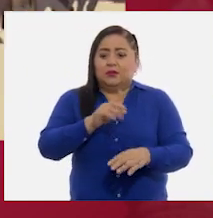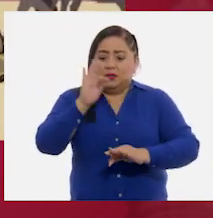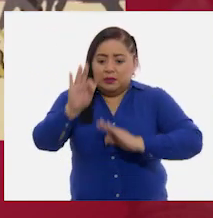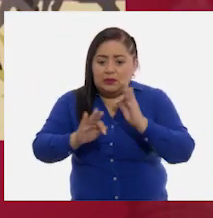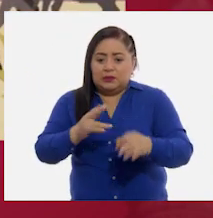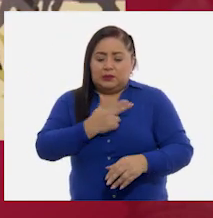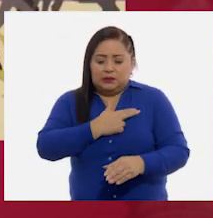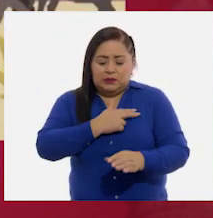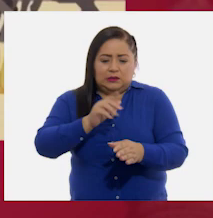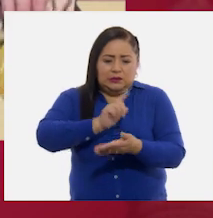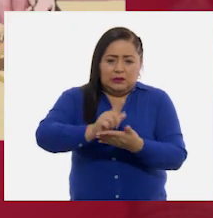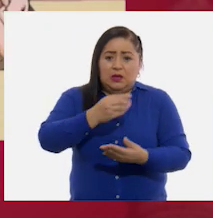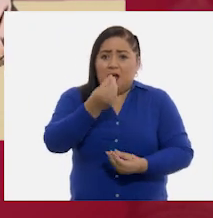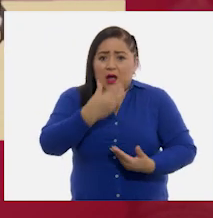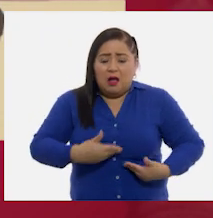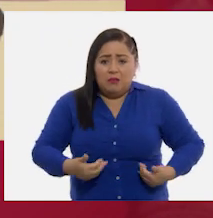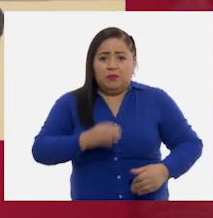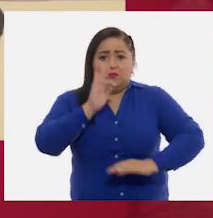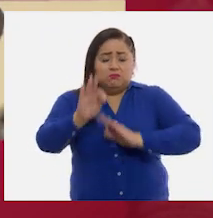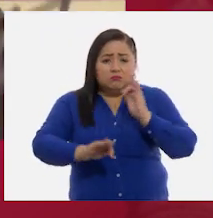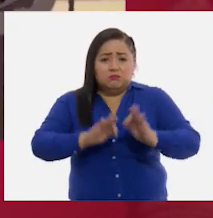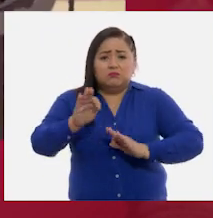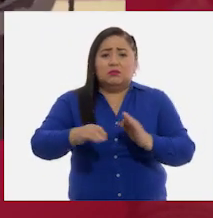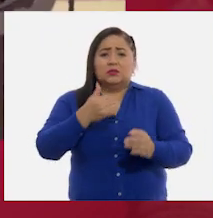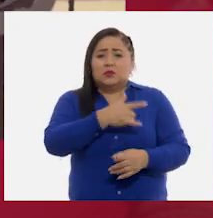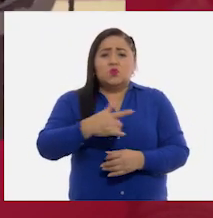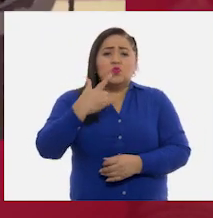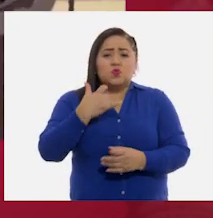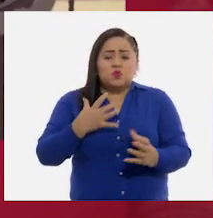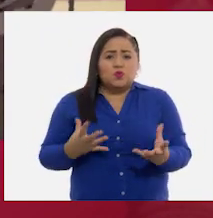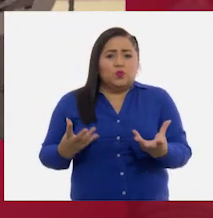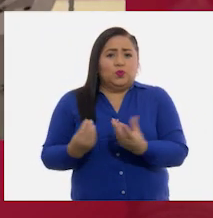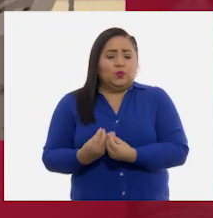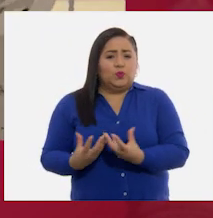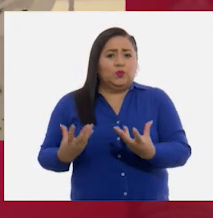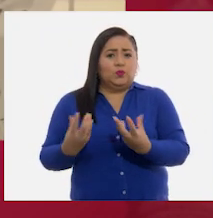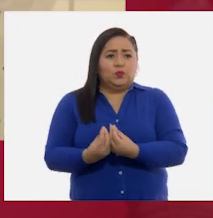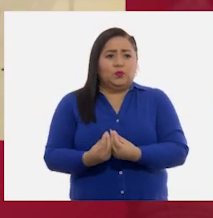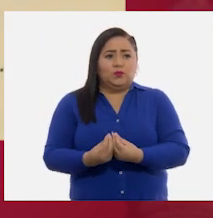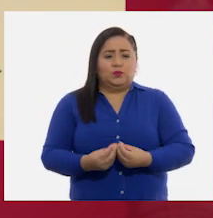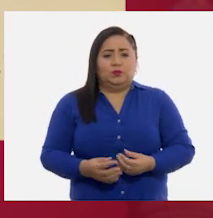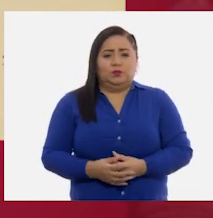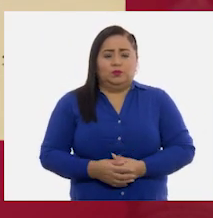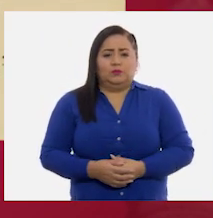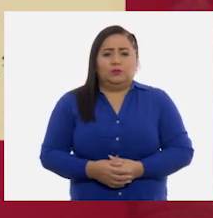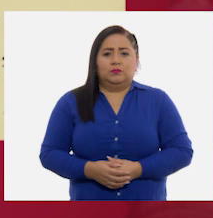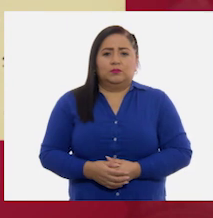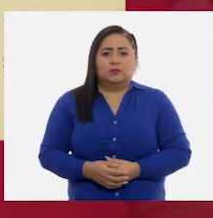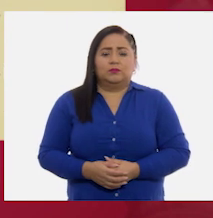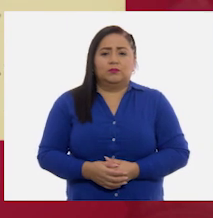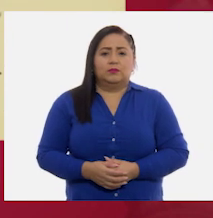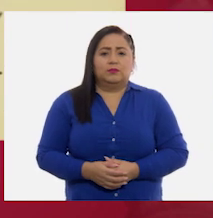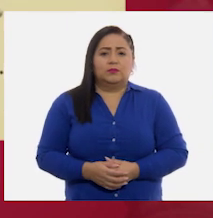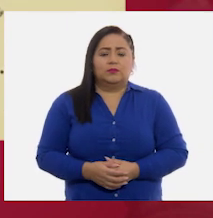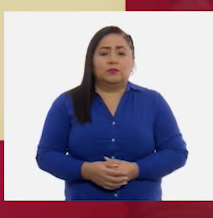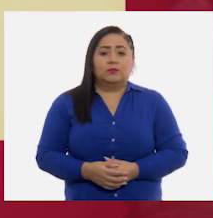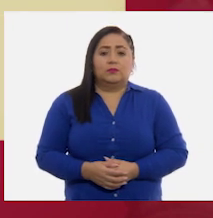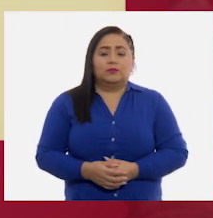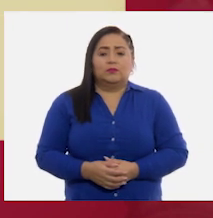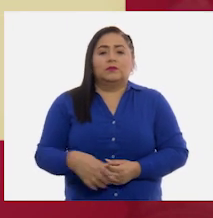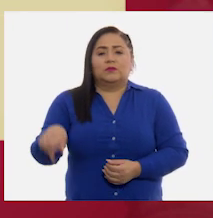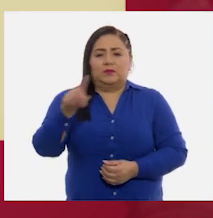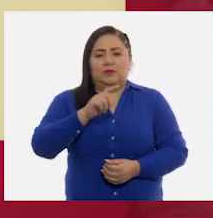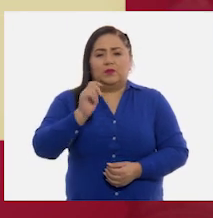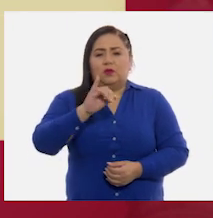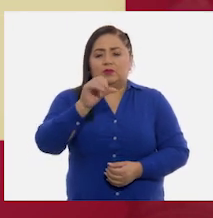heridas, saciaron su hambre, los confortaron y lucharon junto a ellos. ¡Preparen! ¡Apunten! Los nombres